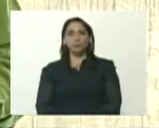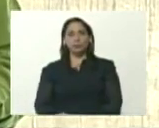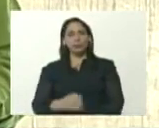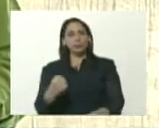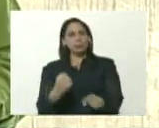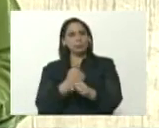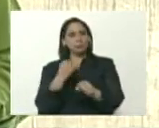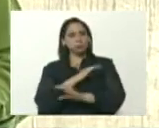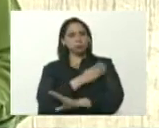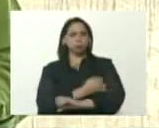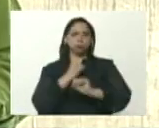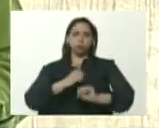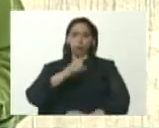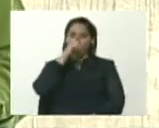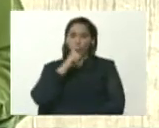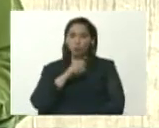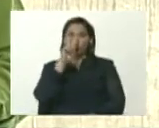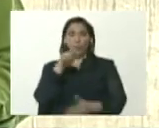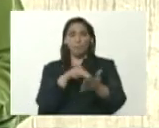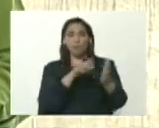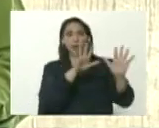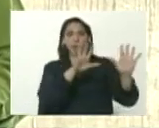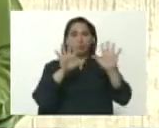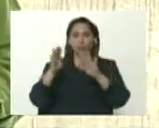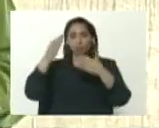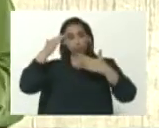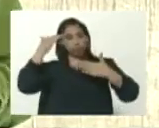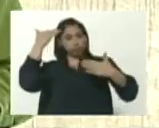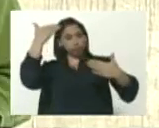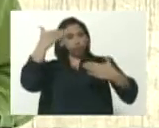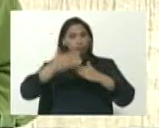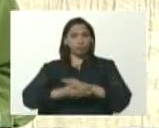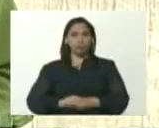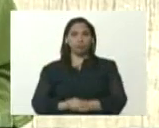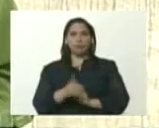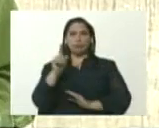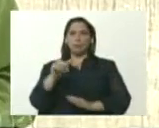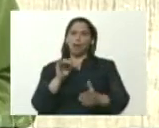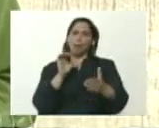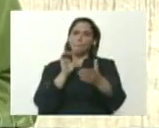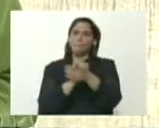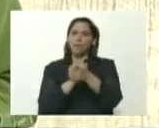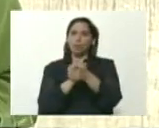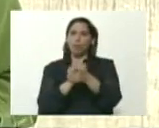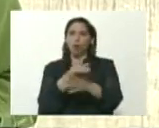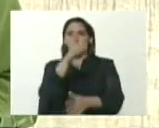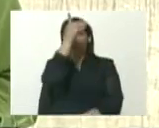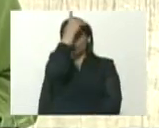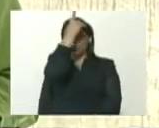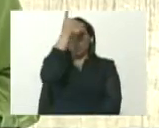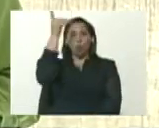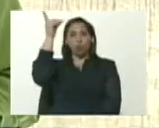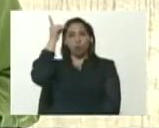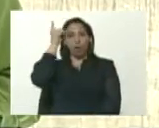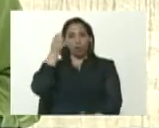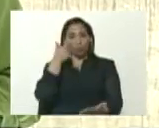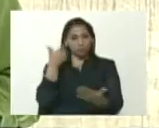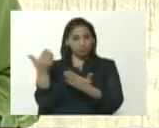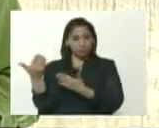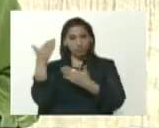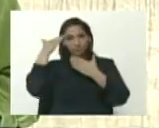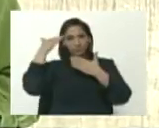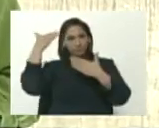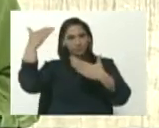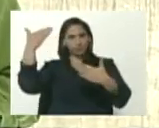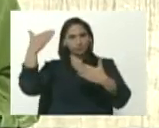y guerrero año 2019. Quiero saludar al compañero Diosdado Cabello Rondón